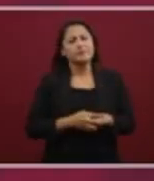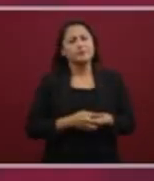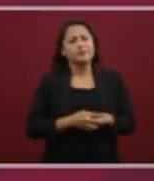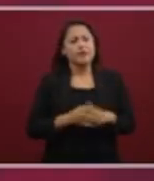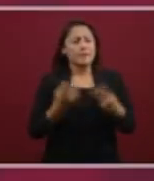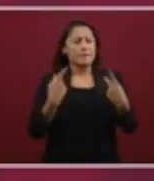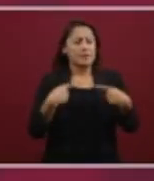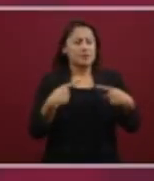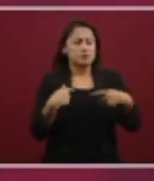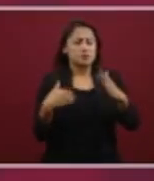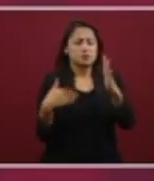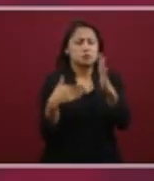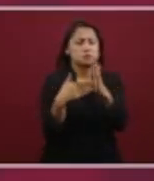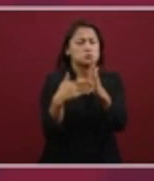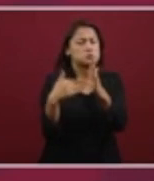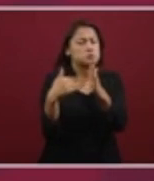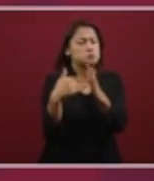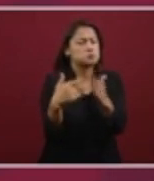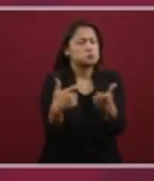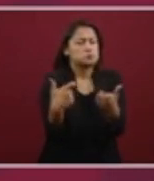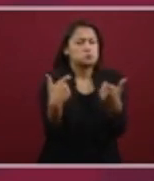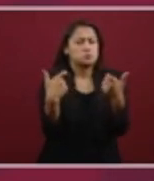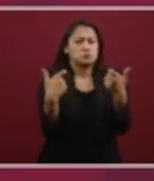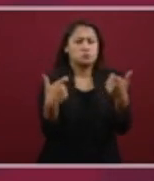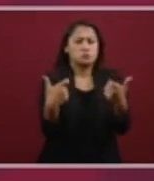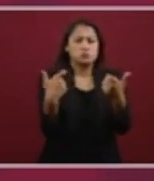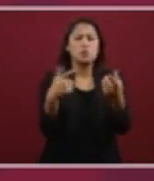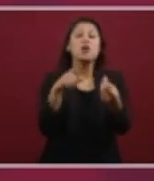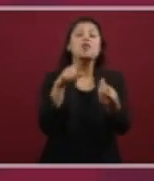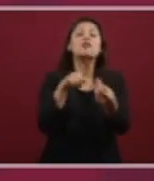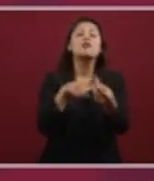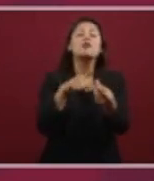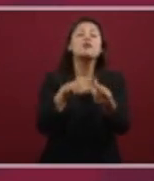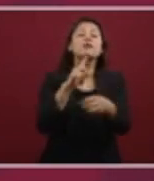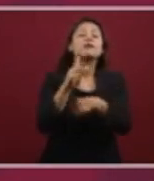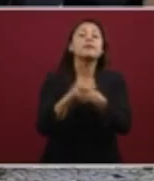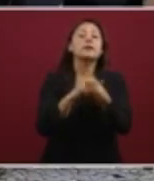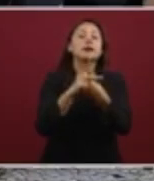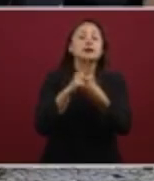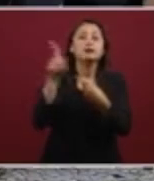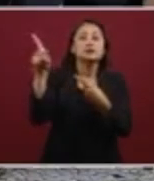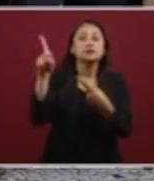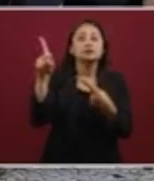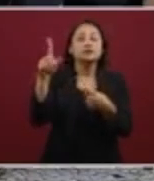multimillonarios? ¿En Suecia, en Dinamarca, en Noruega o en México?